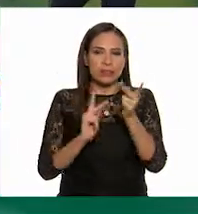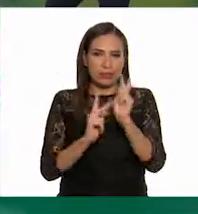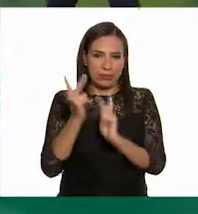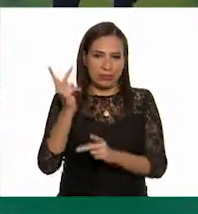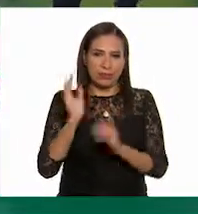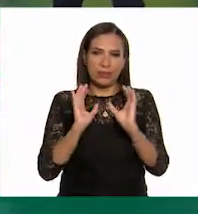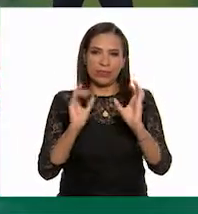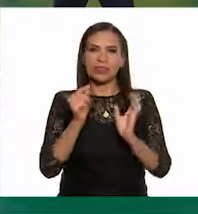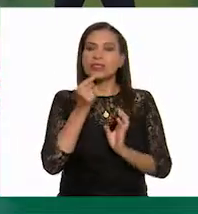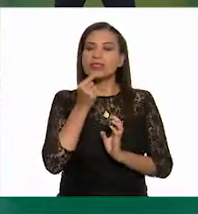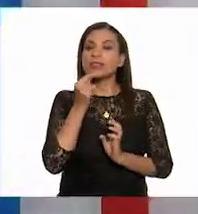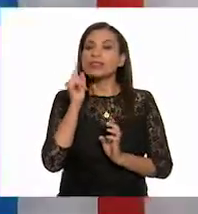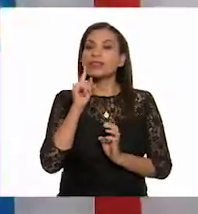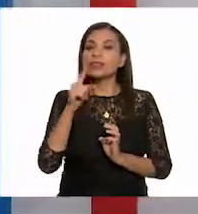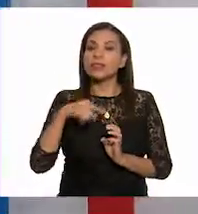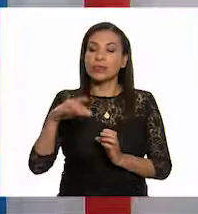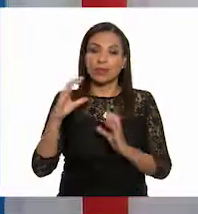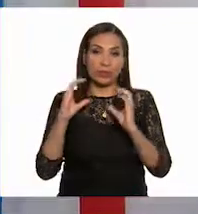¡Con cuidado,